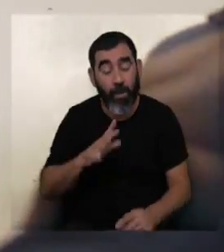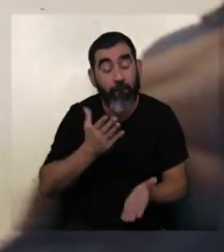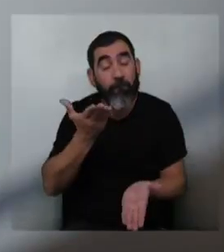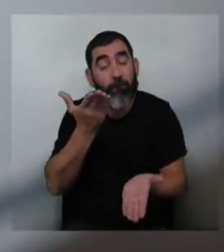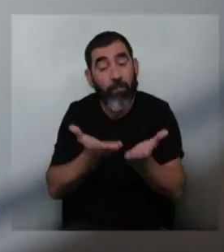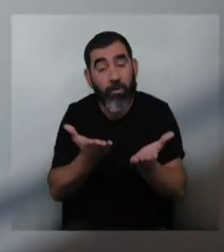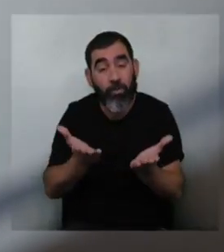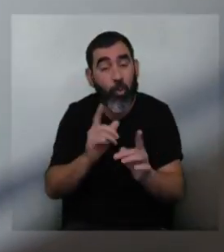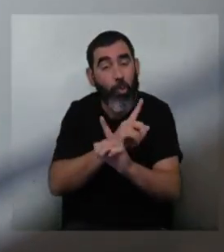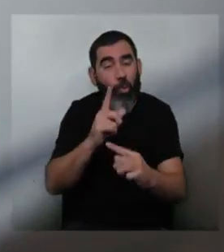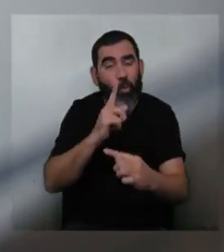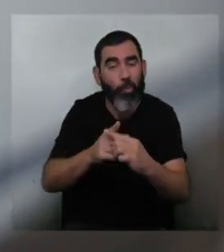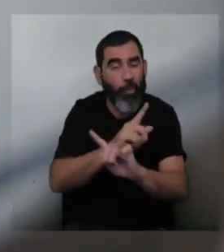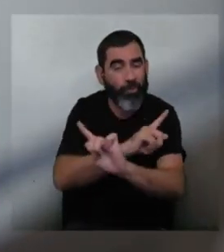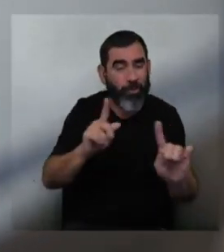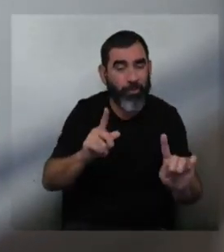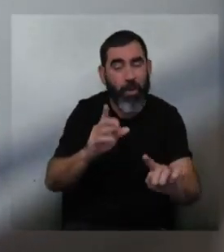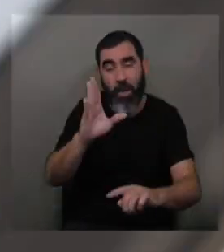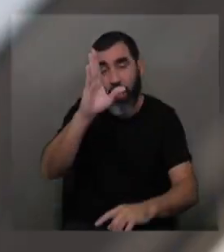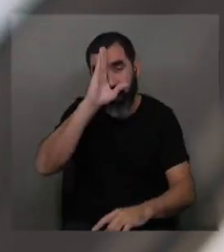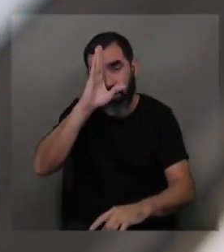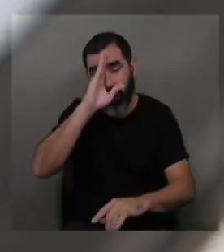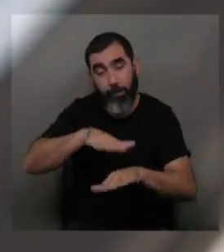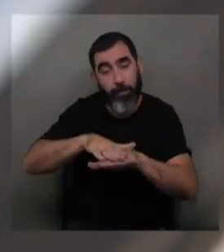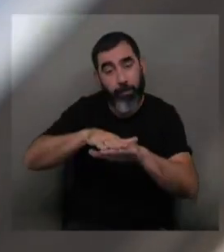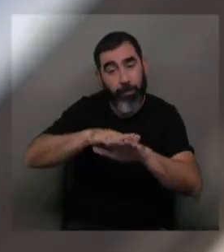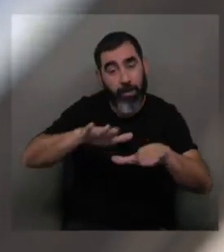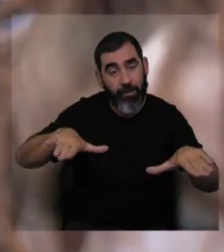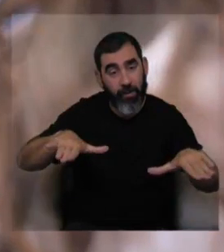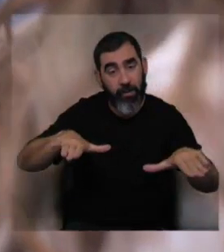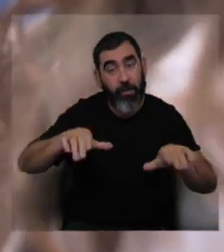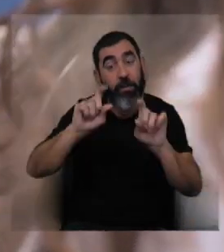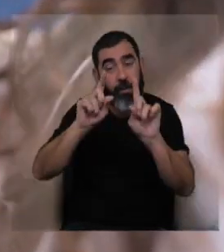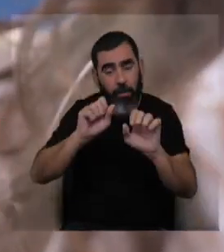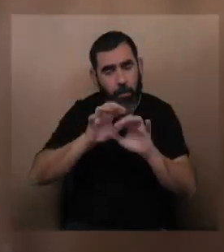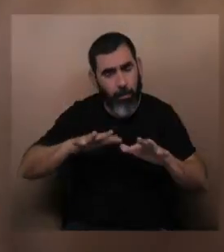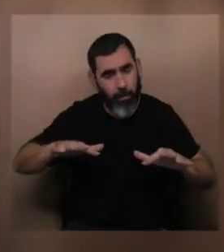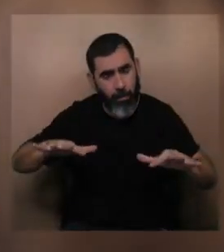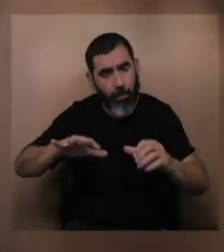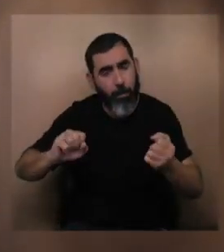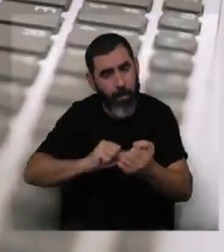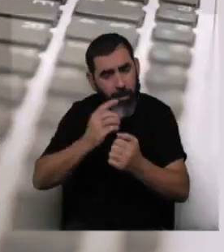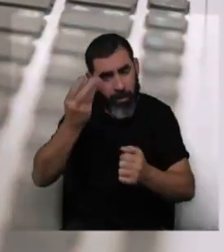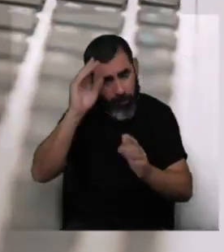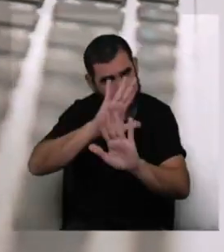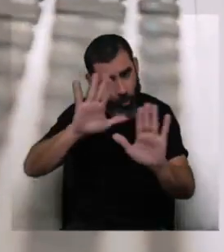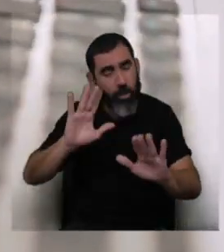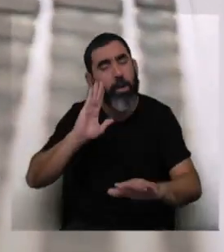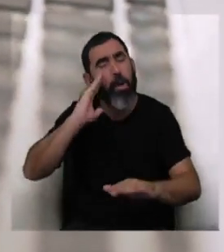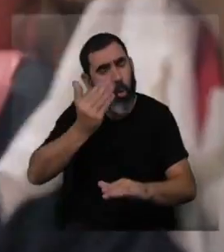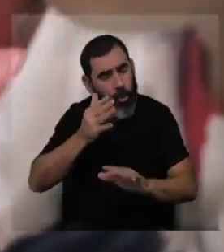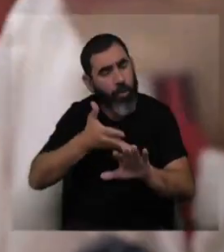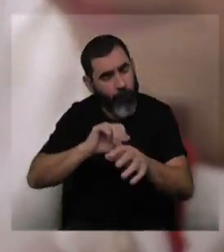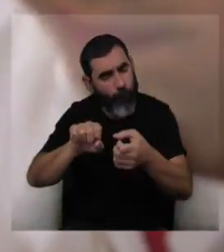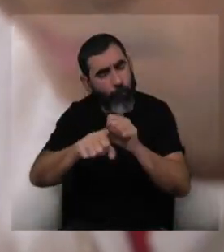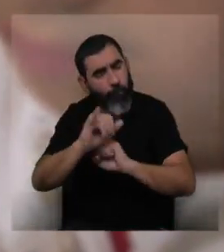que no es positiva. Los aprendizajes de los niños y pandemia de por medio, porque por supuesto reconocemos el